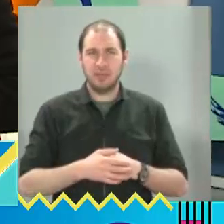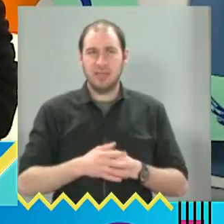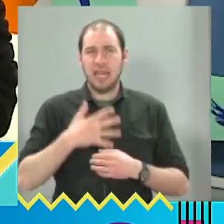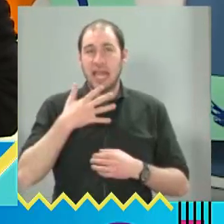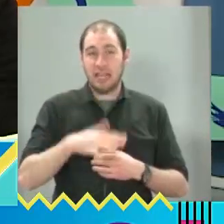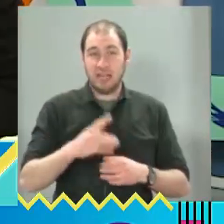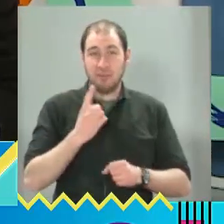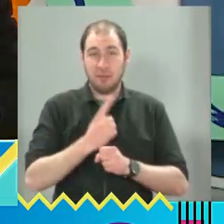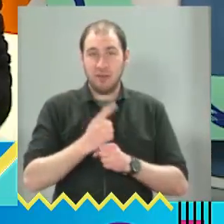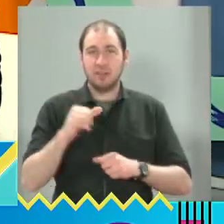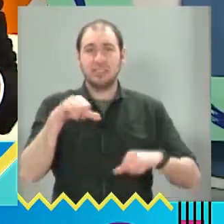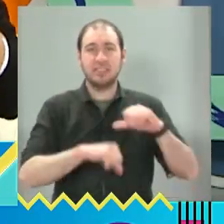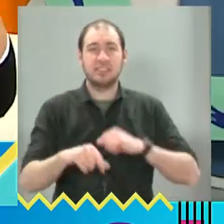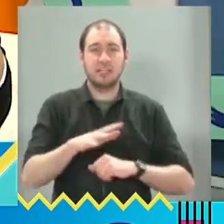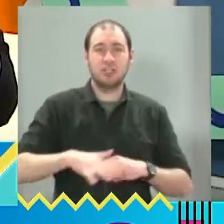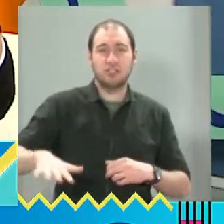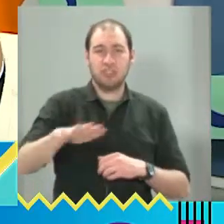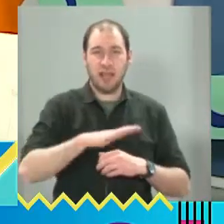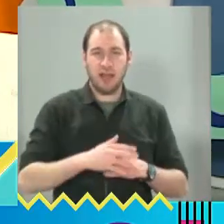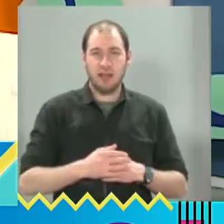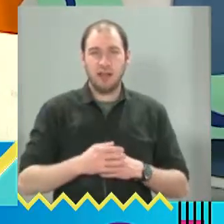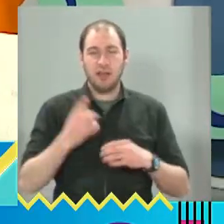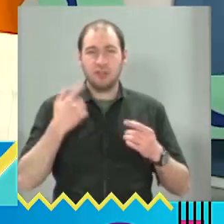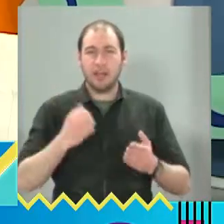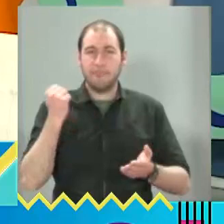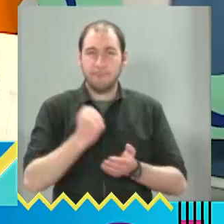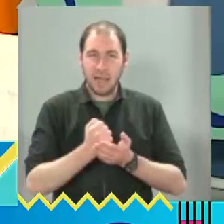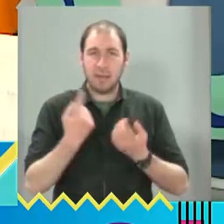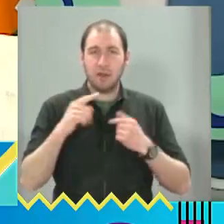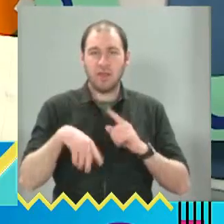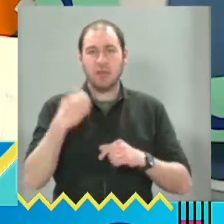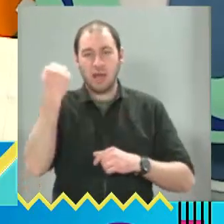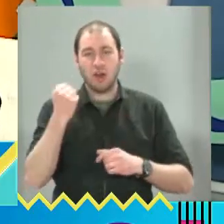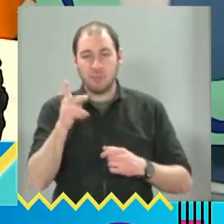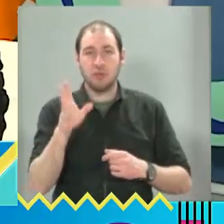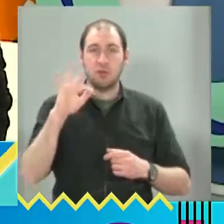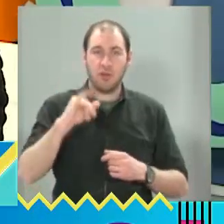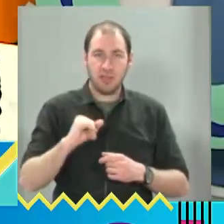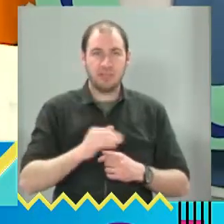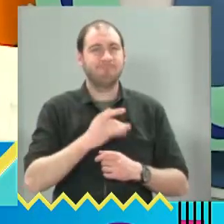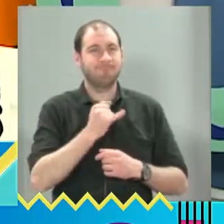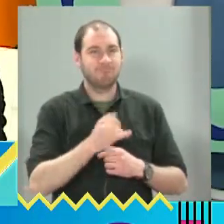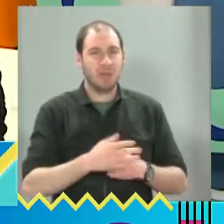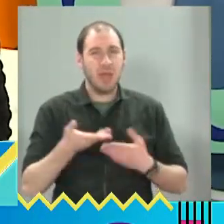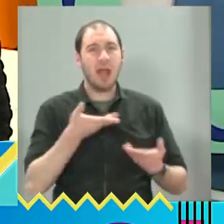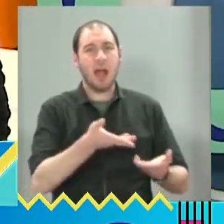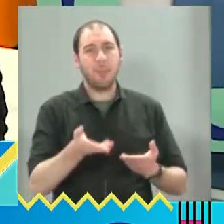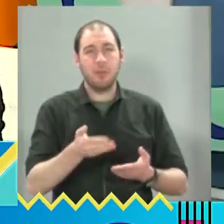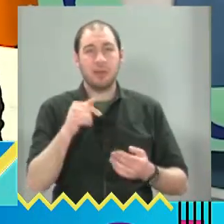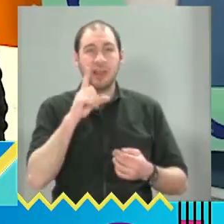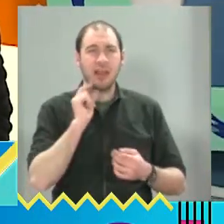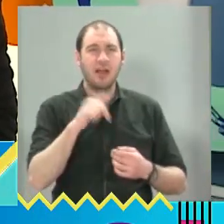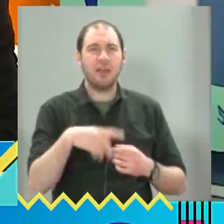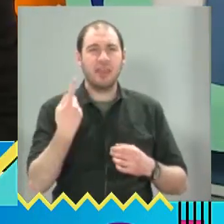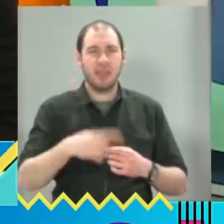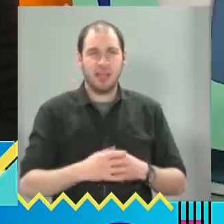Entendiéndola primero como una ciencia social, ¿sí? Como algo que lo enmarca, pero después hacemos economía todos los días, ¿no? Así es, y el aporte que le vamos a dar en el día de hoy